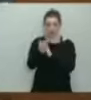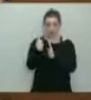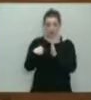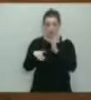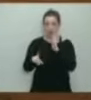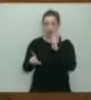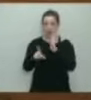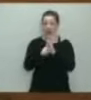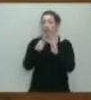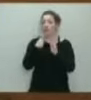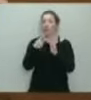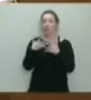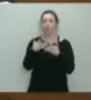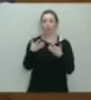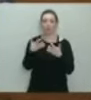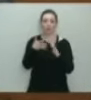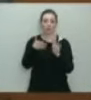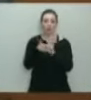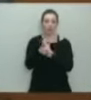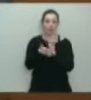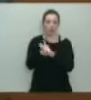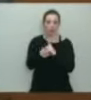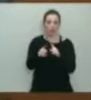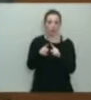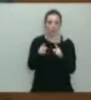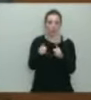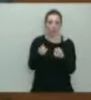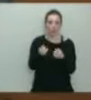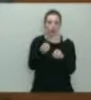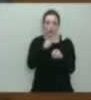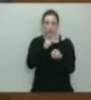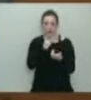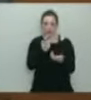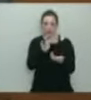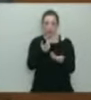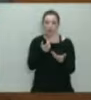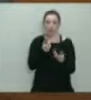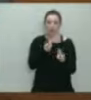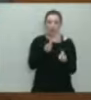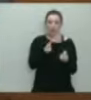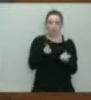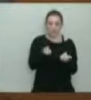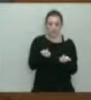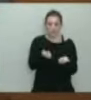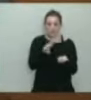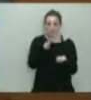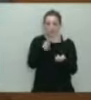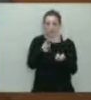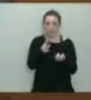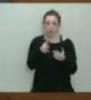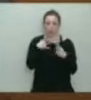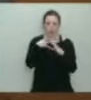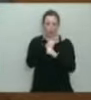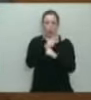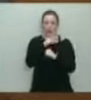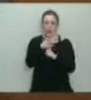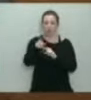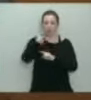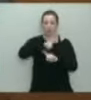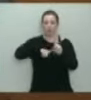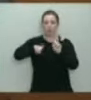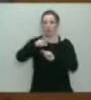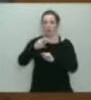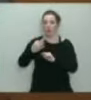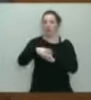era una definición bastante ambigua, muy ambigua. El problema era que si había que